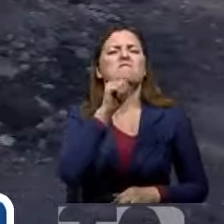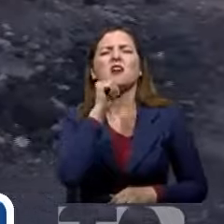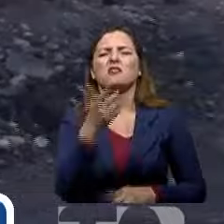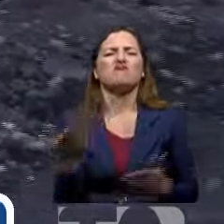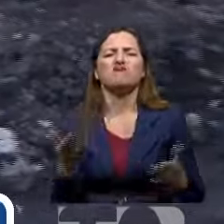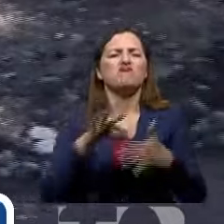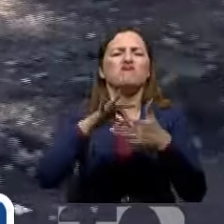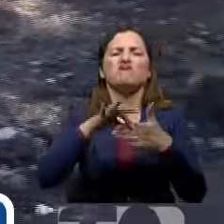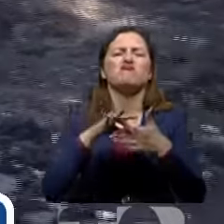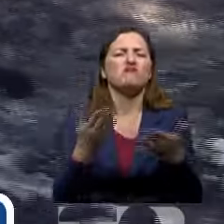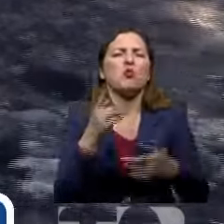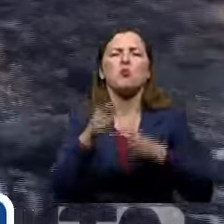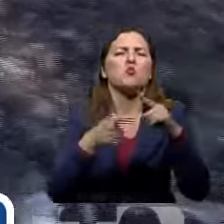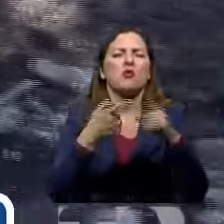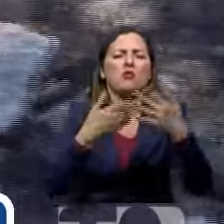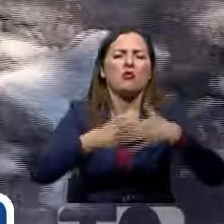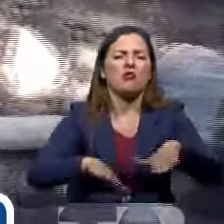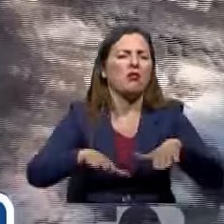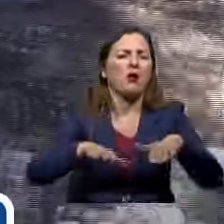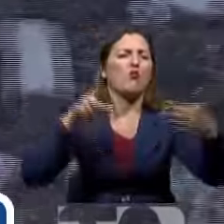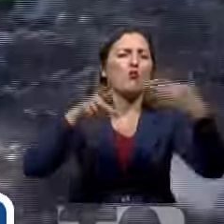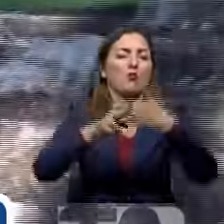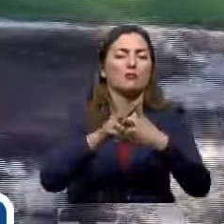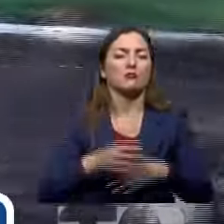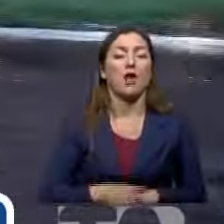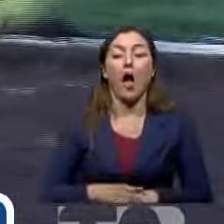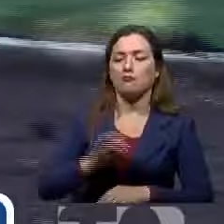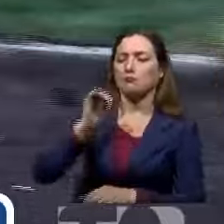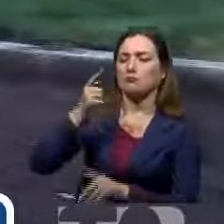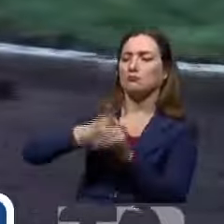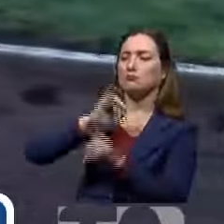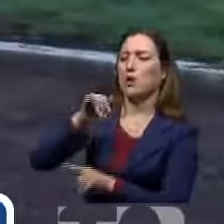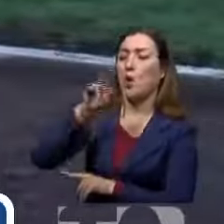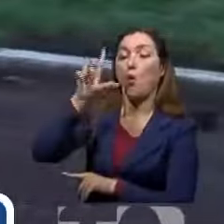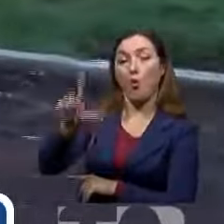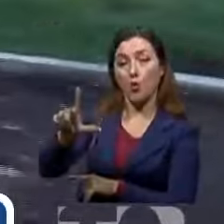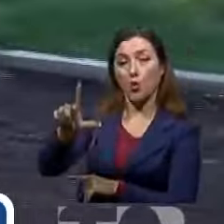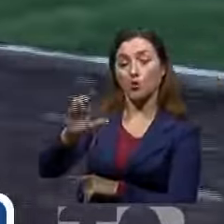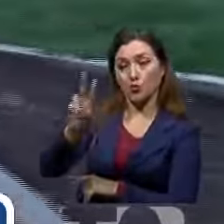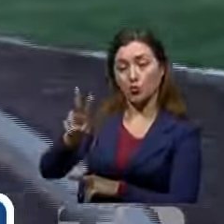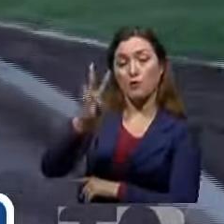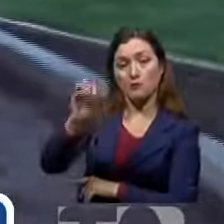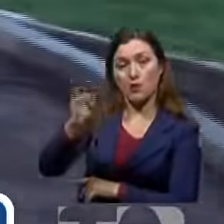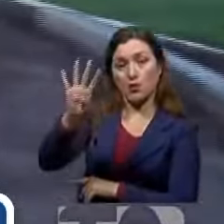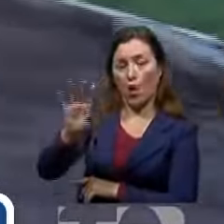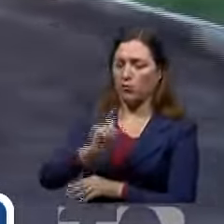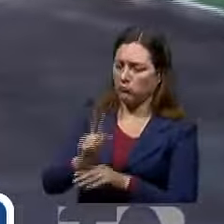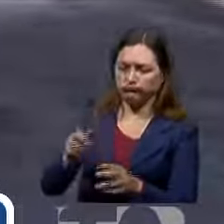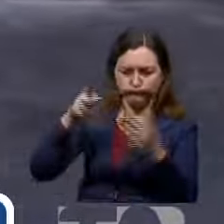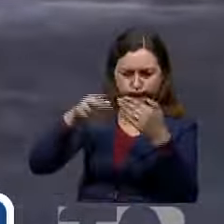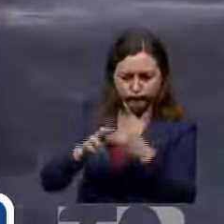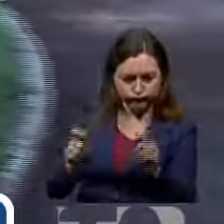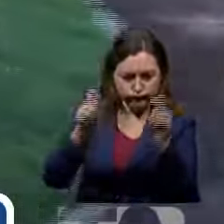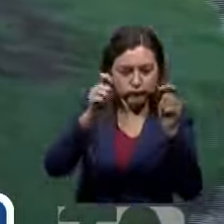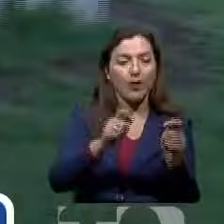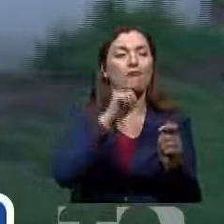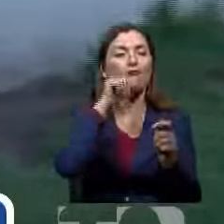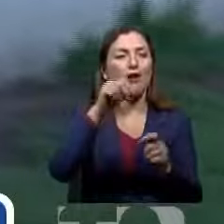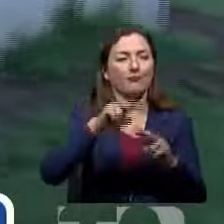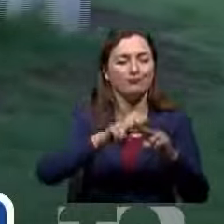a entregar en julio del 2024. Lo que falta es las adecuaciones de los graderíos, de